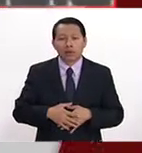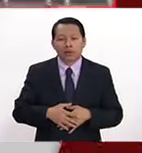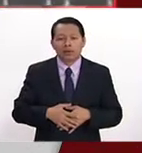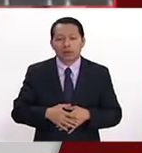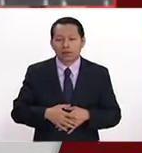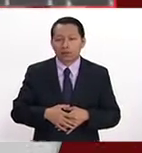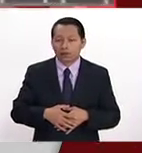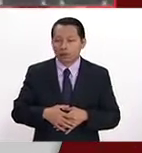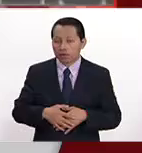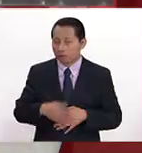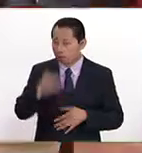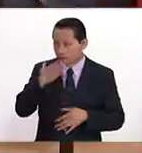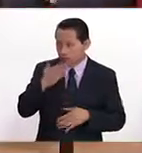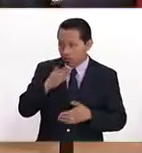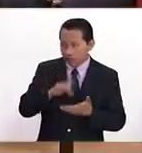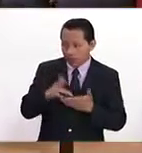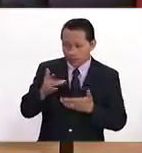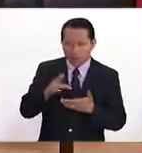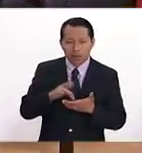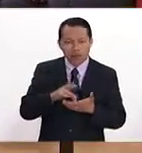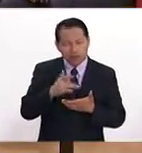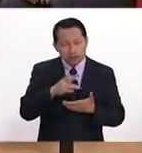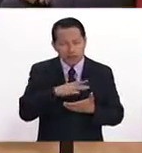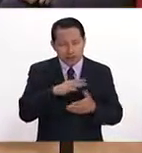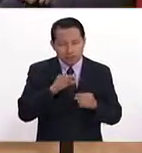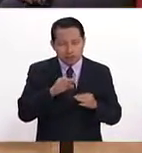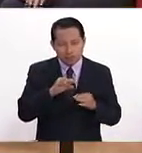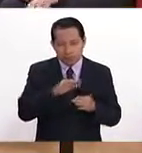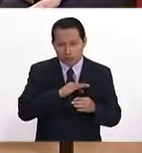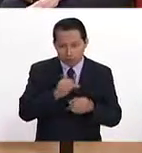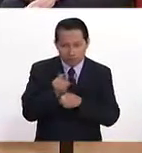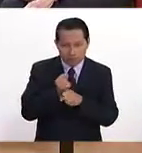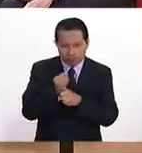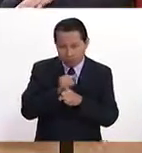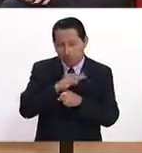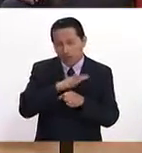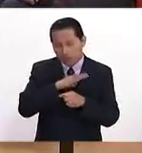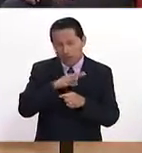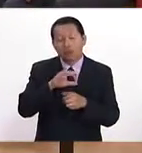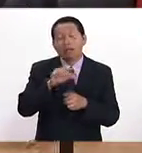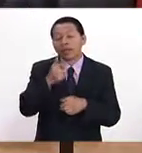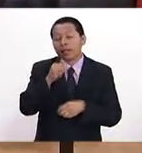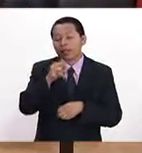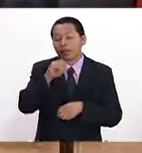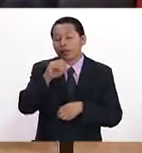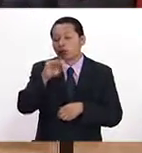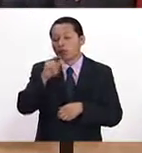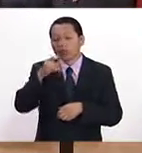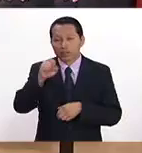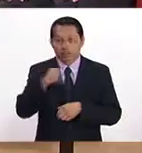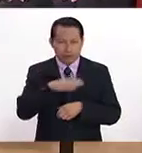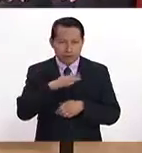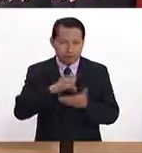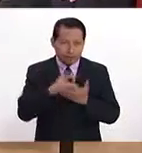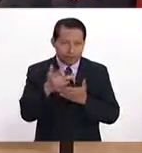pregunta que te iba a hacer. Pues muchísimas gracias Jorge Armijo, investigador del Centro de Estudios Internacionales Gilberto Bosque. Gracias por compartir con nosotros pues este